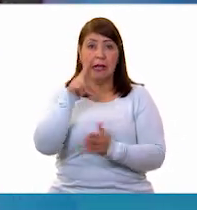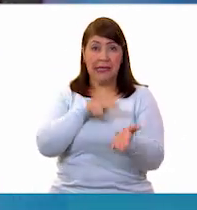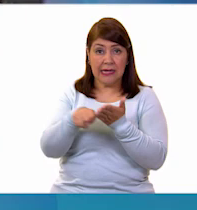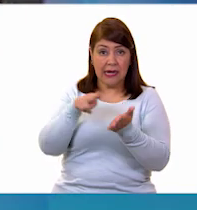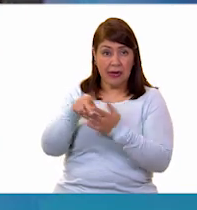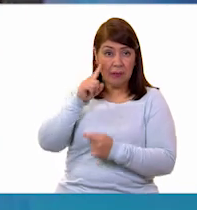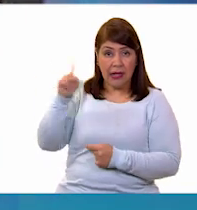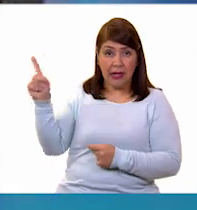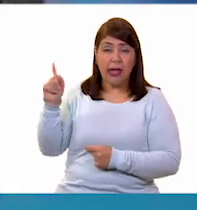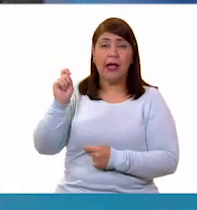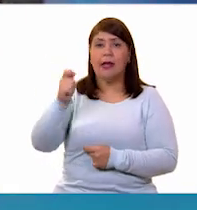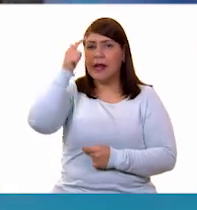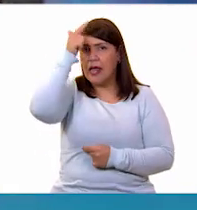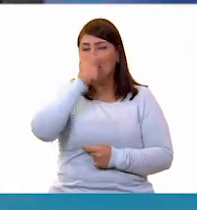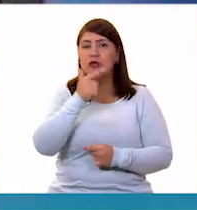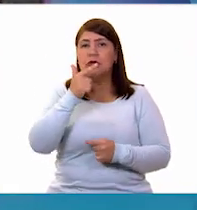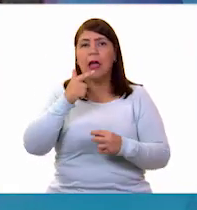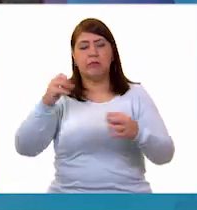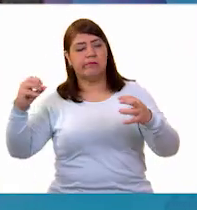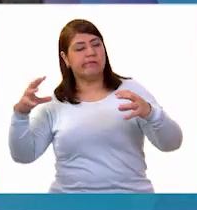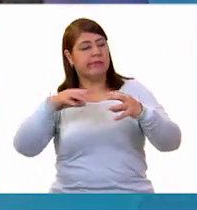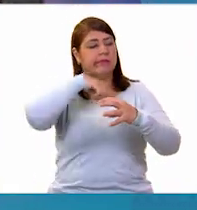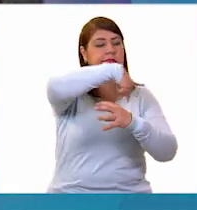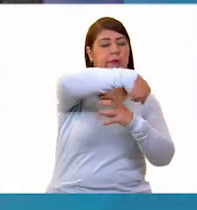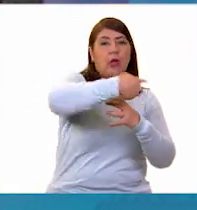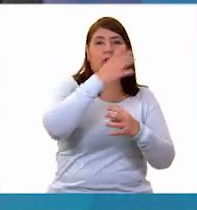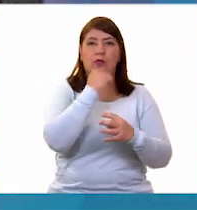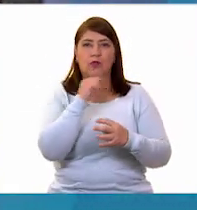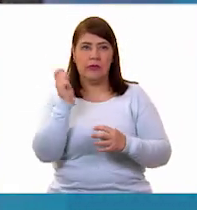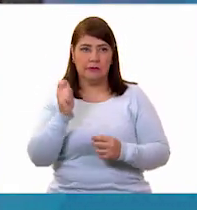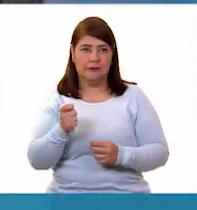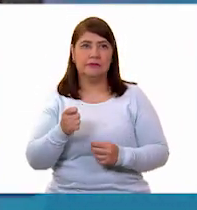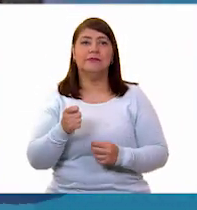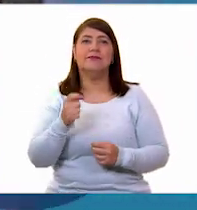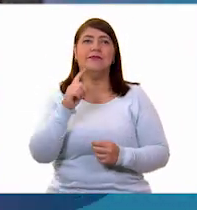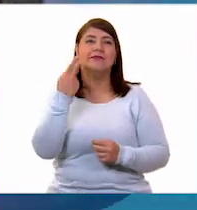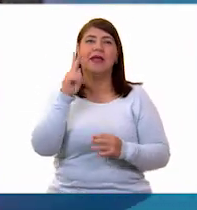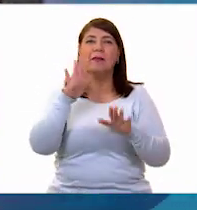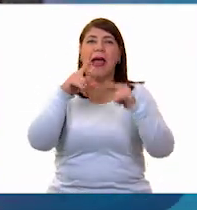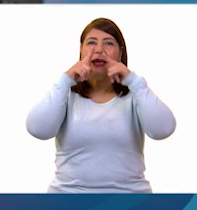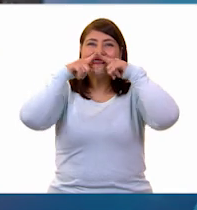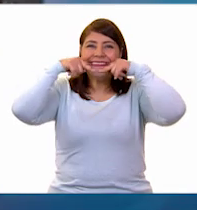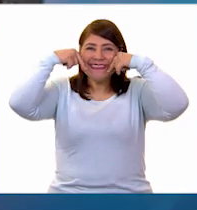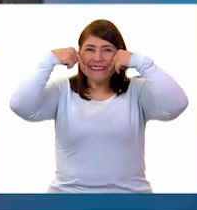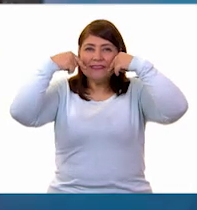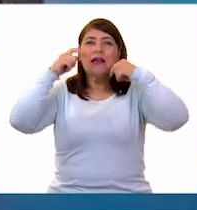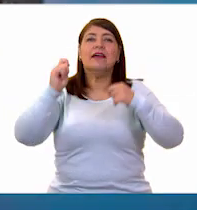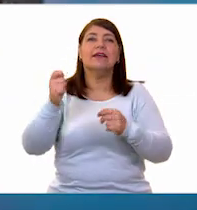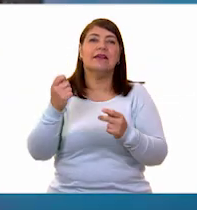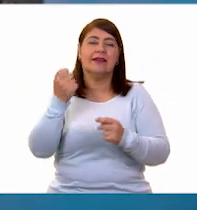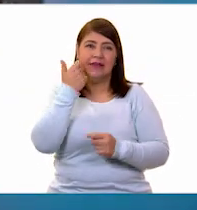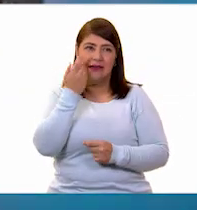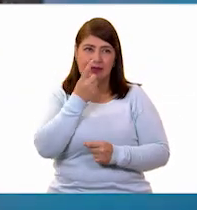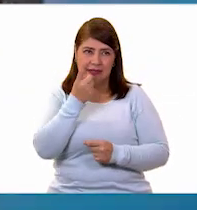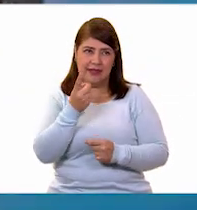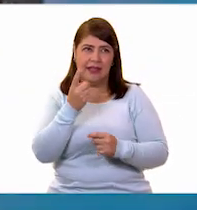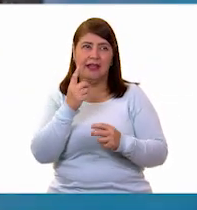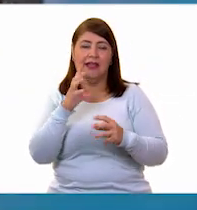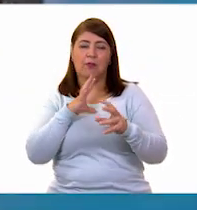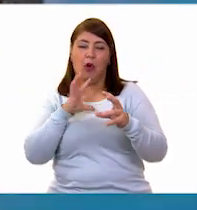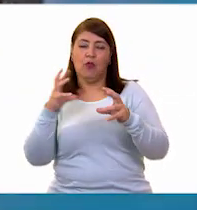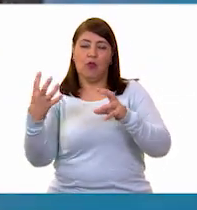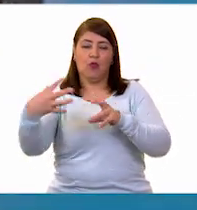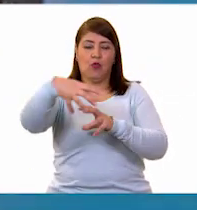es la noche en la Luna. Y si parece una sonrisita, pues es que el Sol está de este lado.